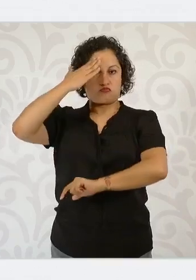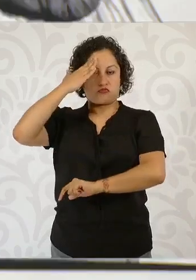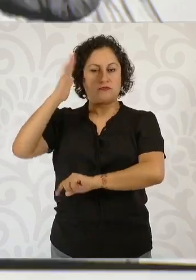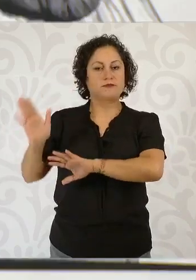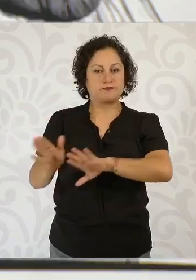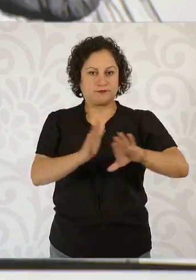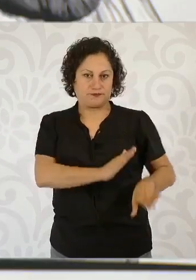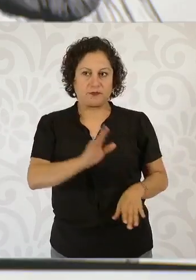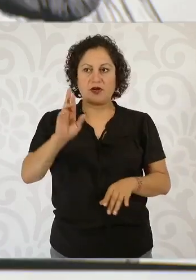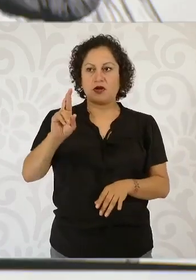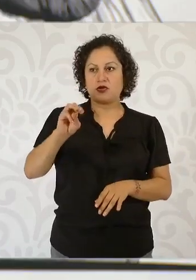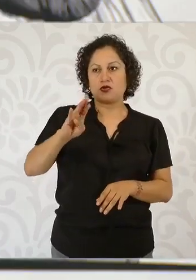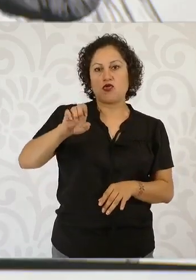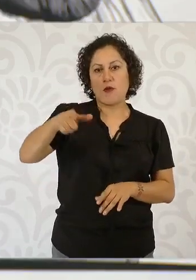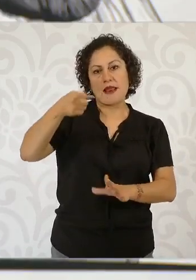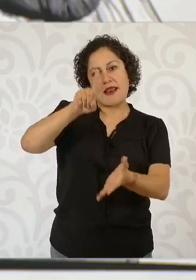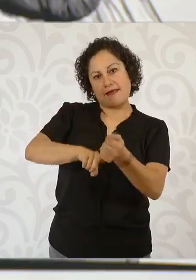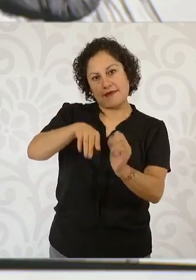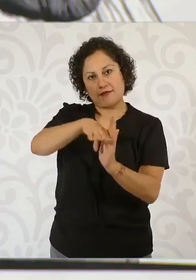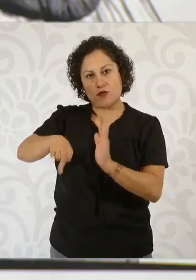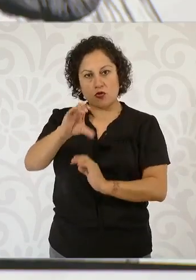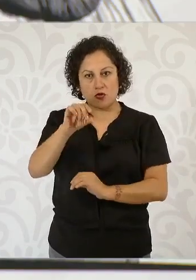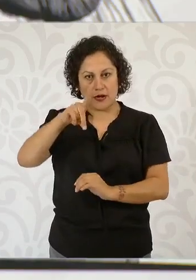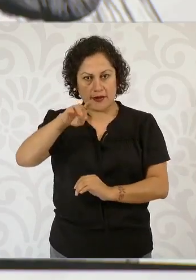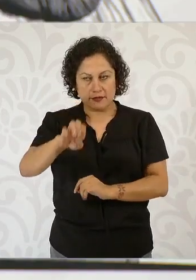CONADE está desde la parte